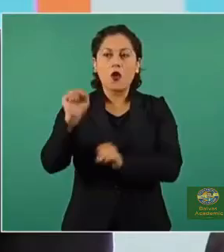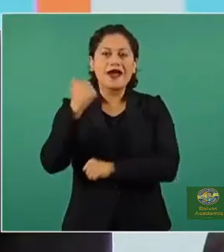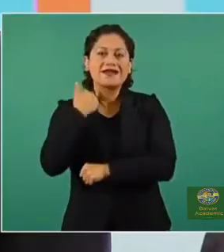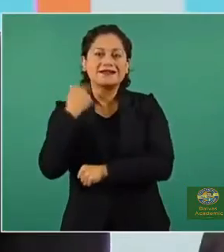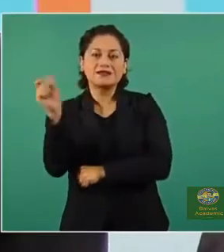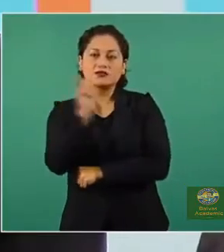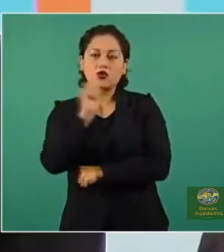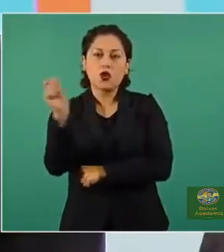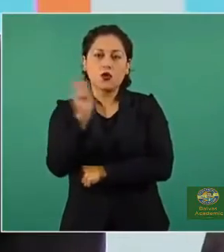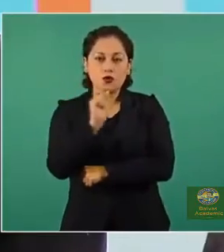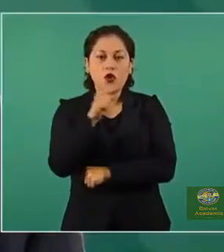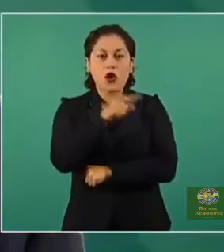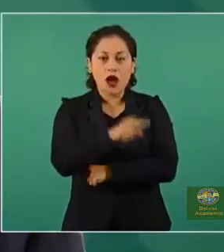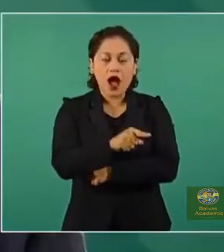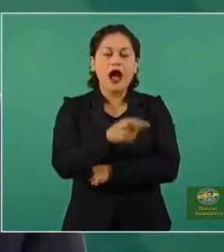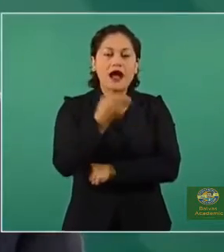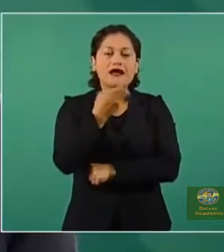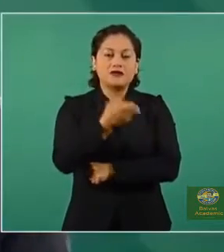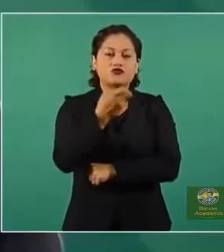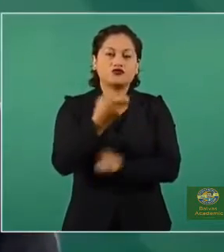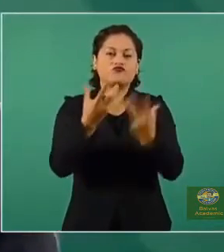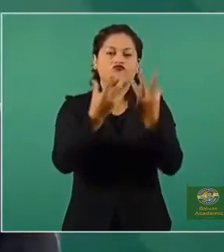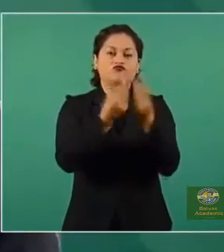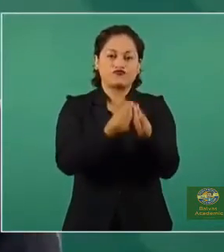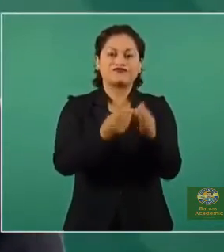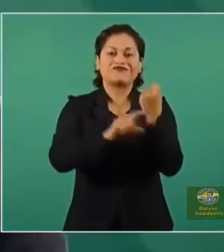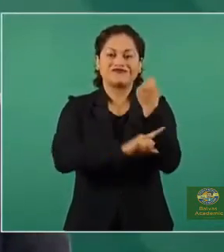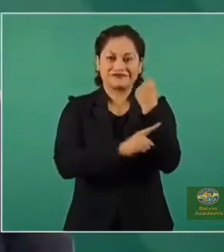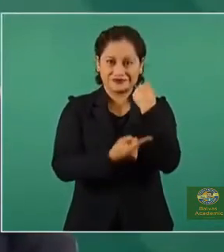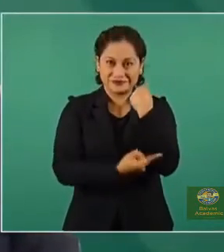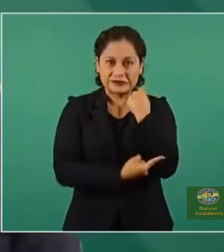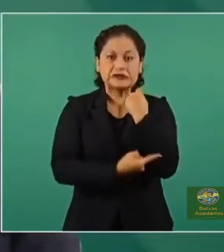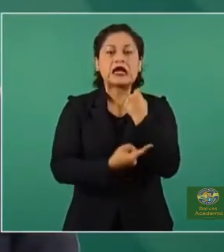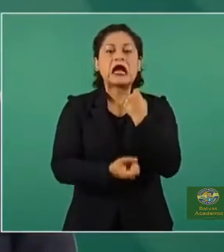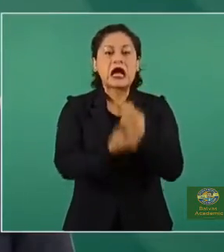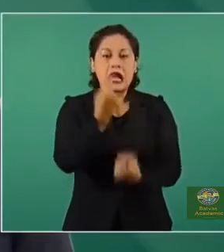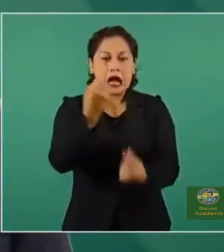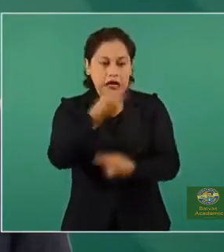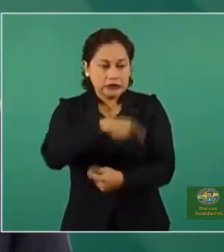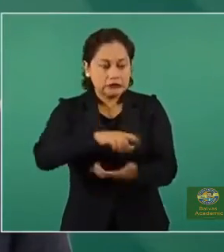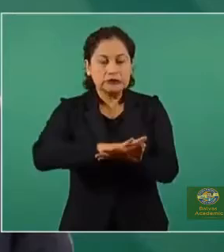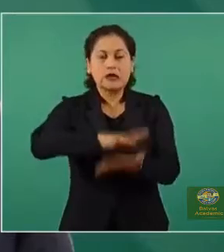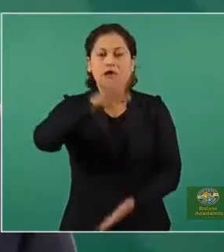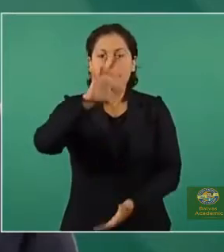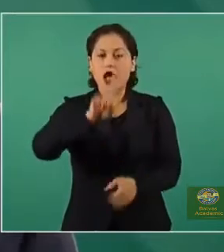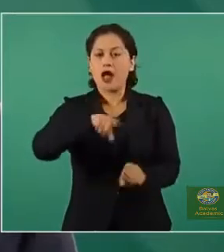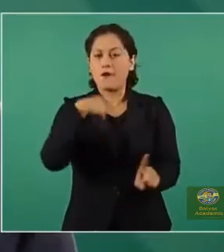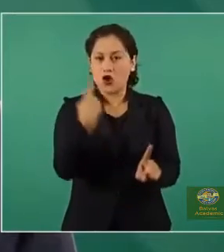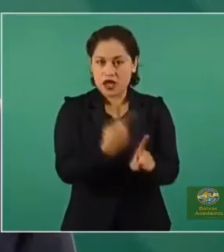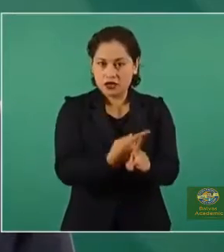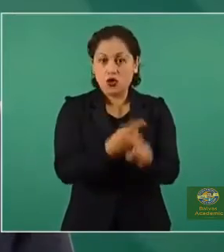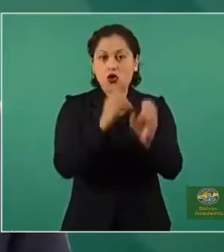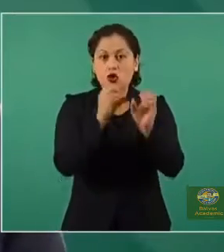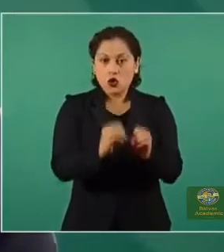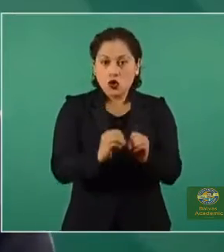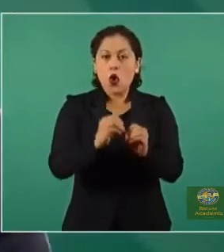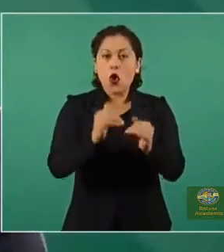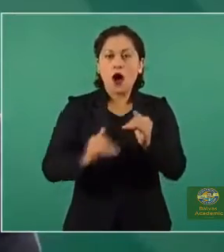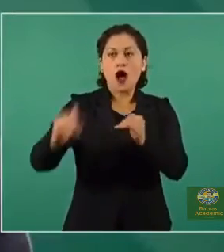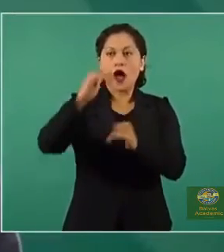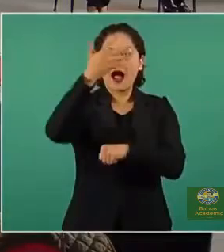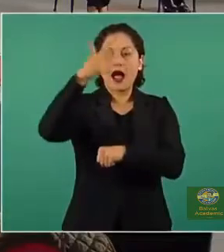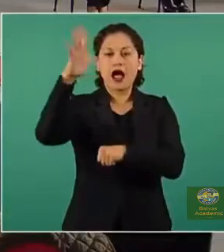La mayoría de estos casos por violación sexual o por matrimonios arreglados, que son